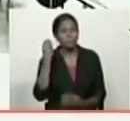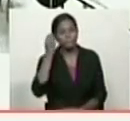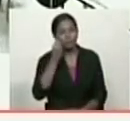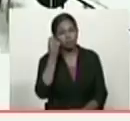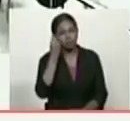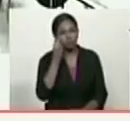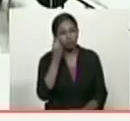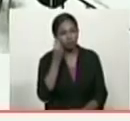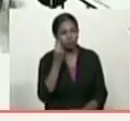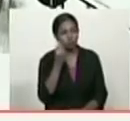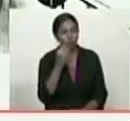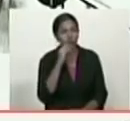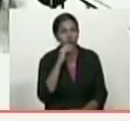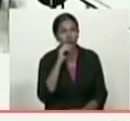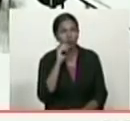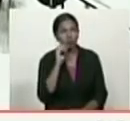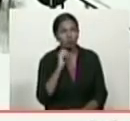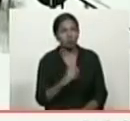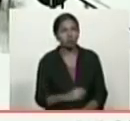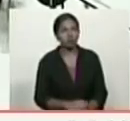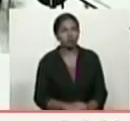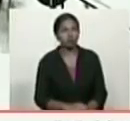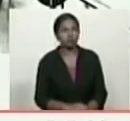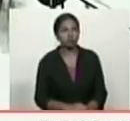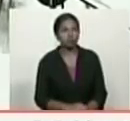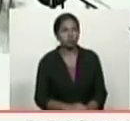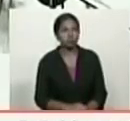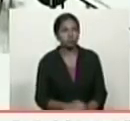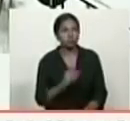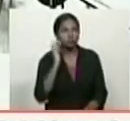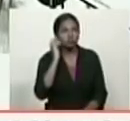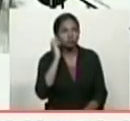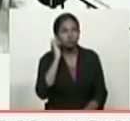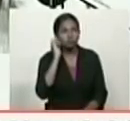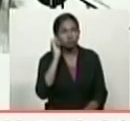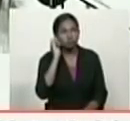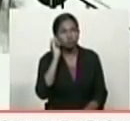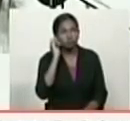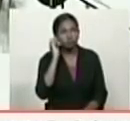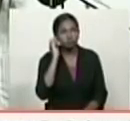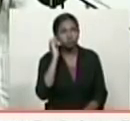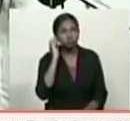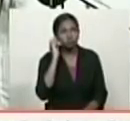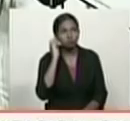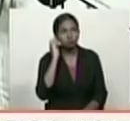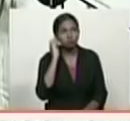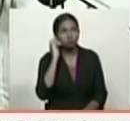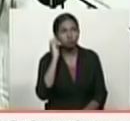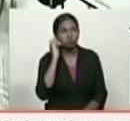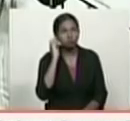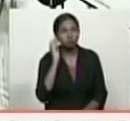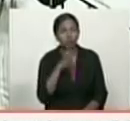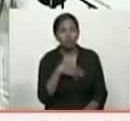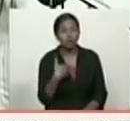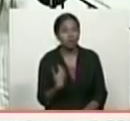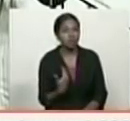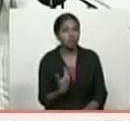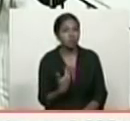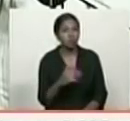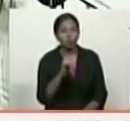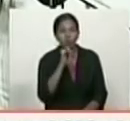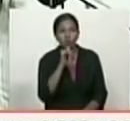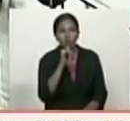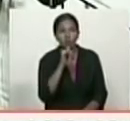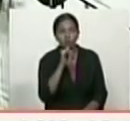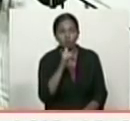sus clases en todas las instituciones públicas y privadas a nivel nacional. Queremos